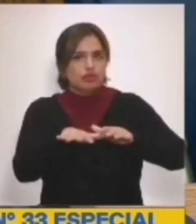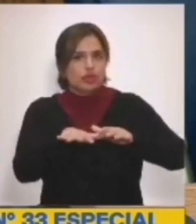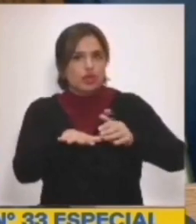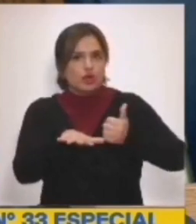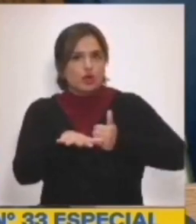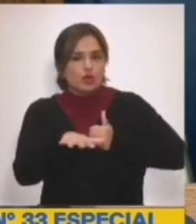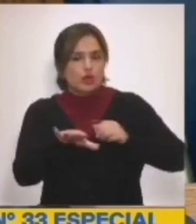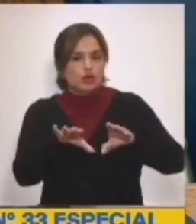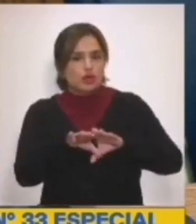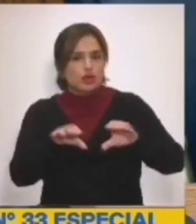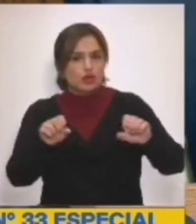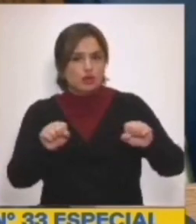compromisos En materias de gobierno interior